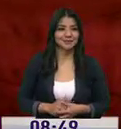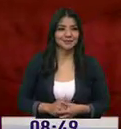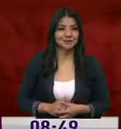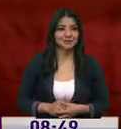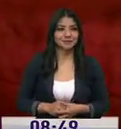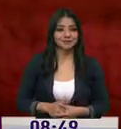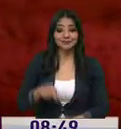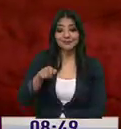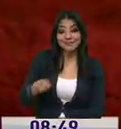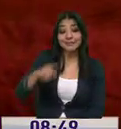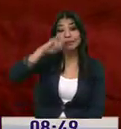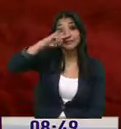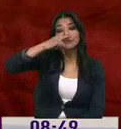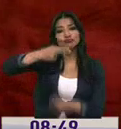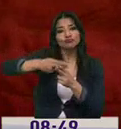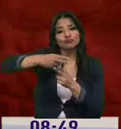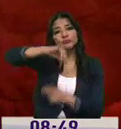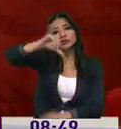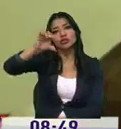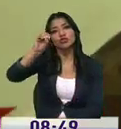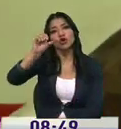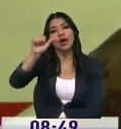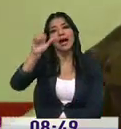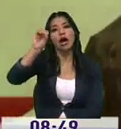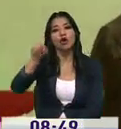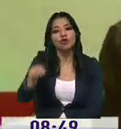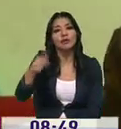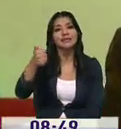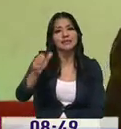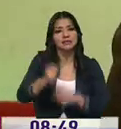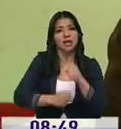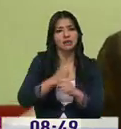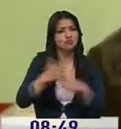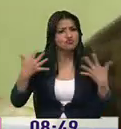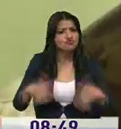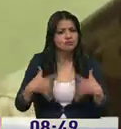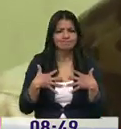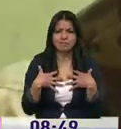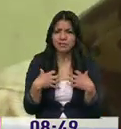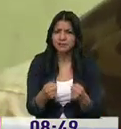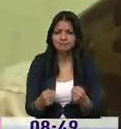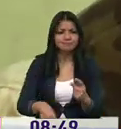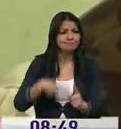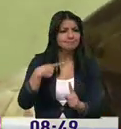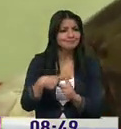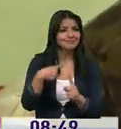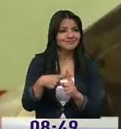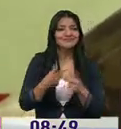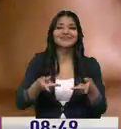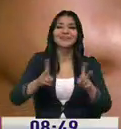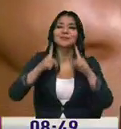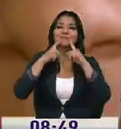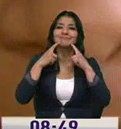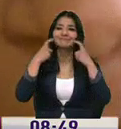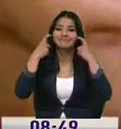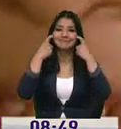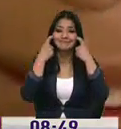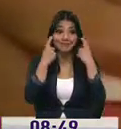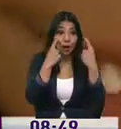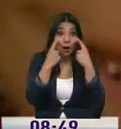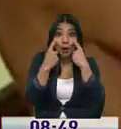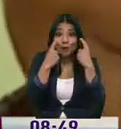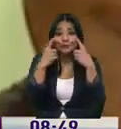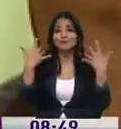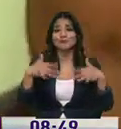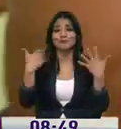Joao es un niño de 10 años. Es un niño valiente, lleno de energía y sobre todo sonrisas. En sus ojos se ve su